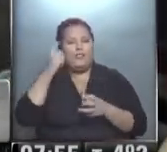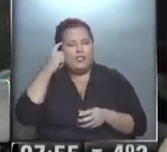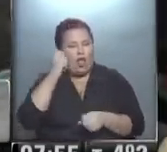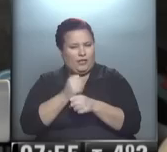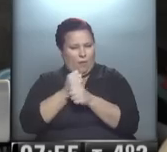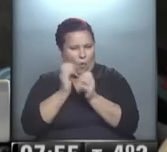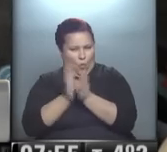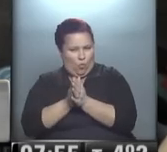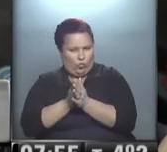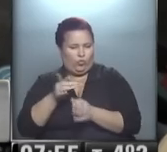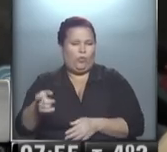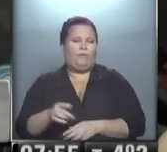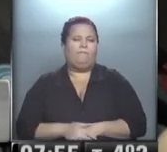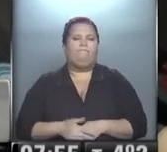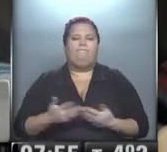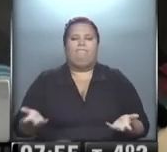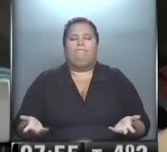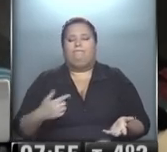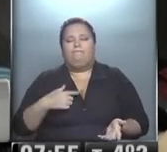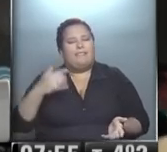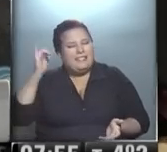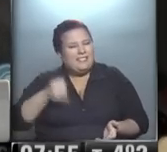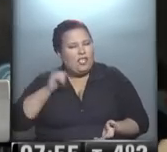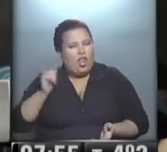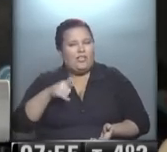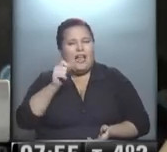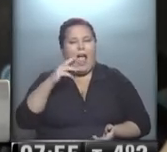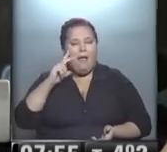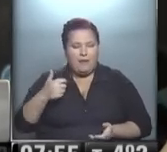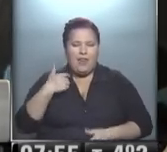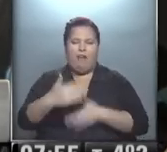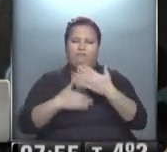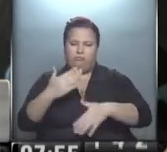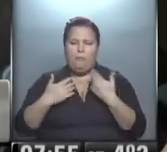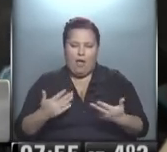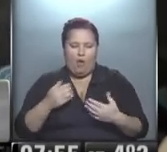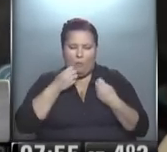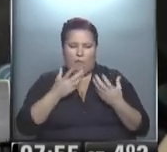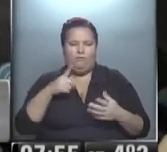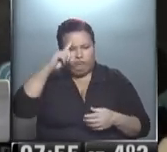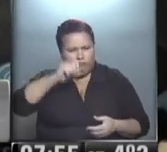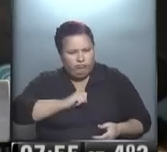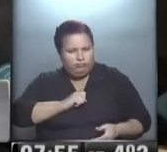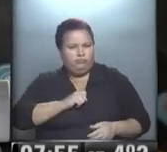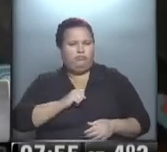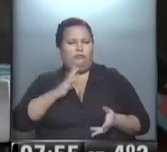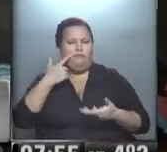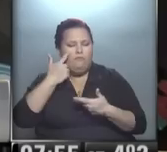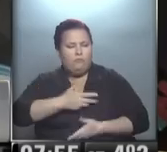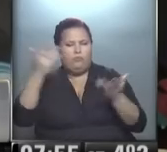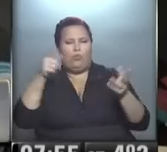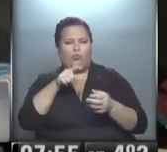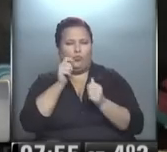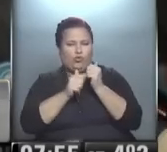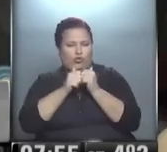trabajan junto a ella. Así que no tenemos la menor duda que Camila va a salir adelante. Ha tenido mucho valor para hacer pública su